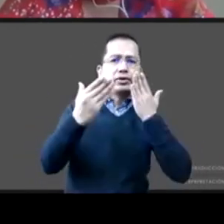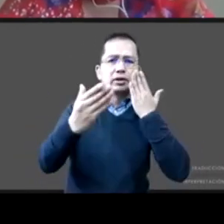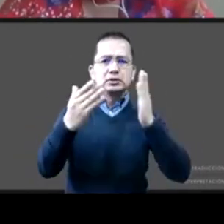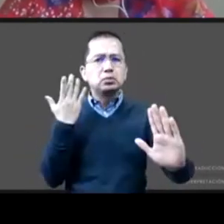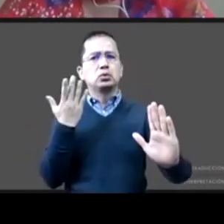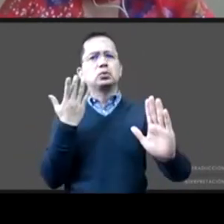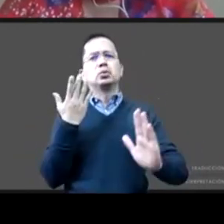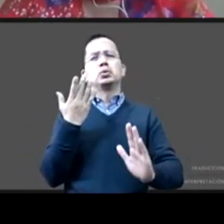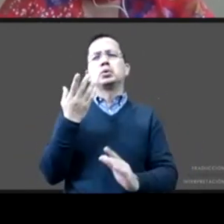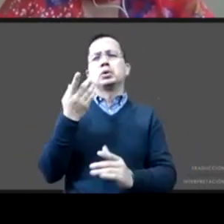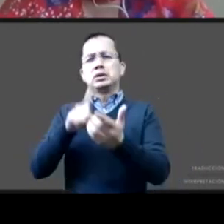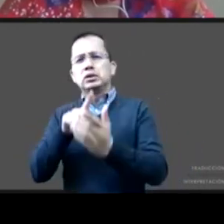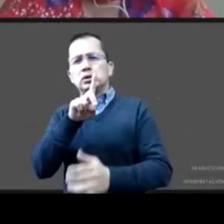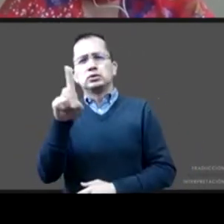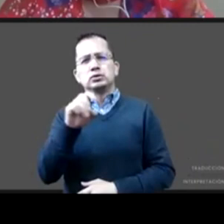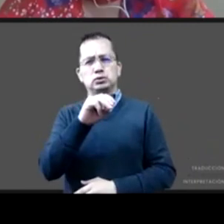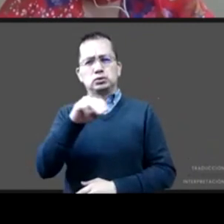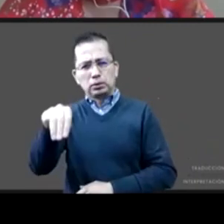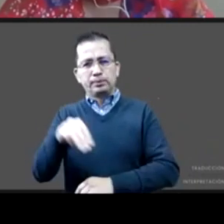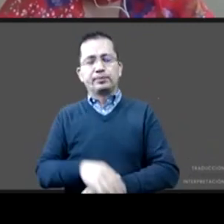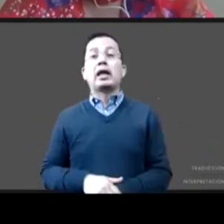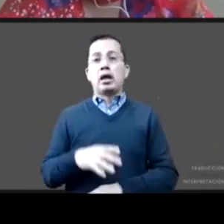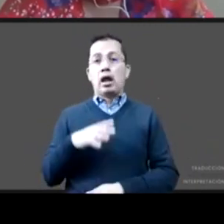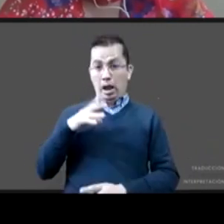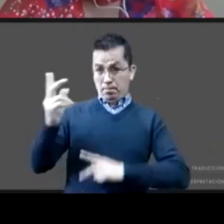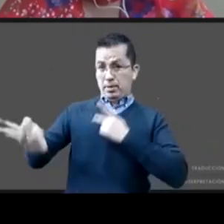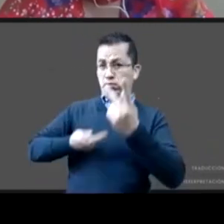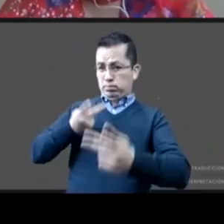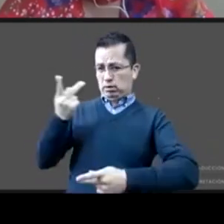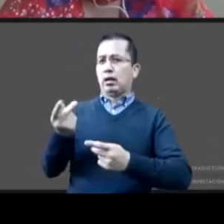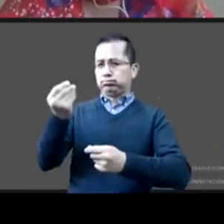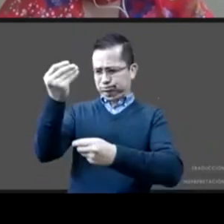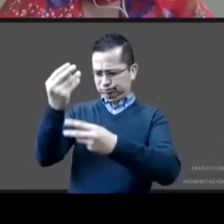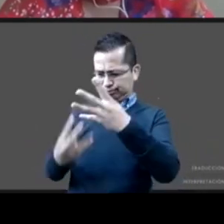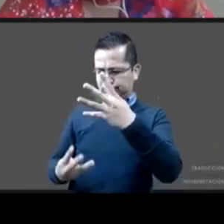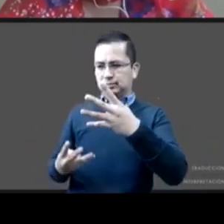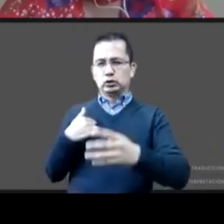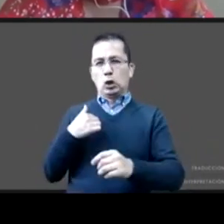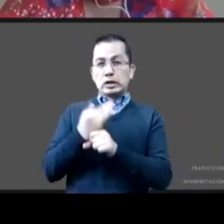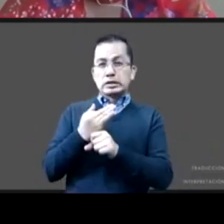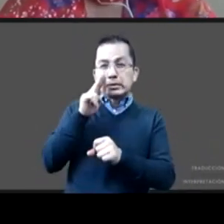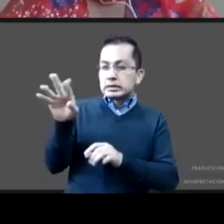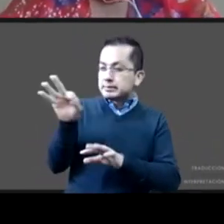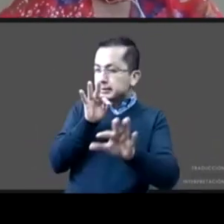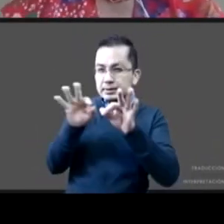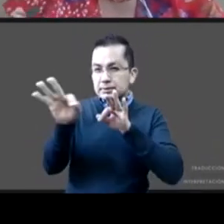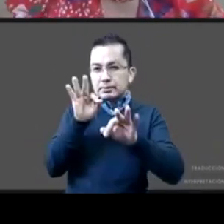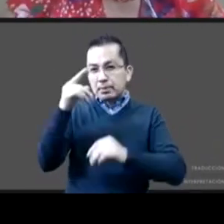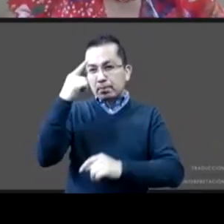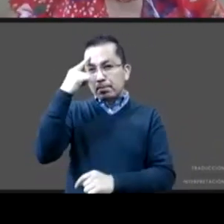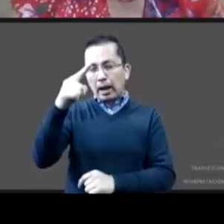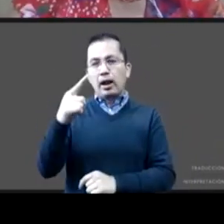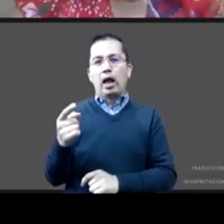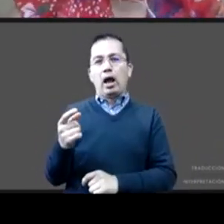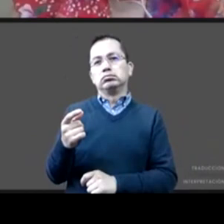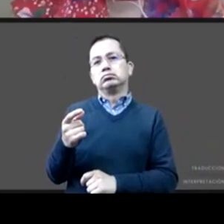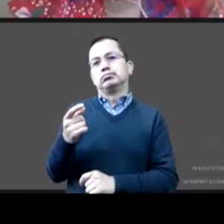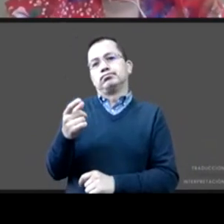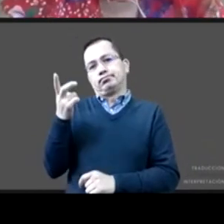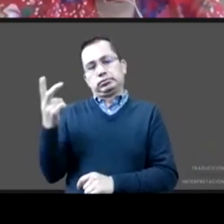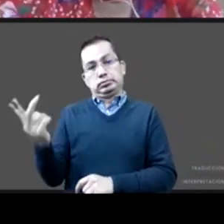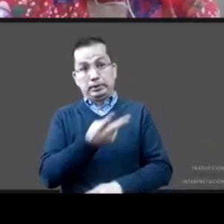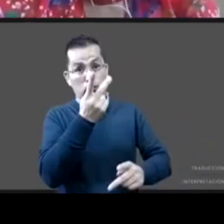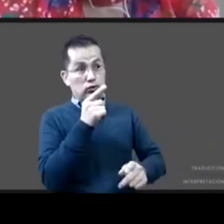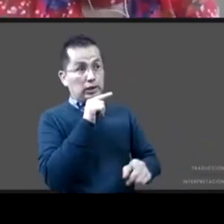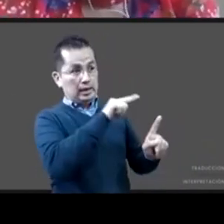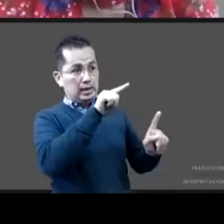Zoom. Hay varias preguntas, me voy a permitir redondear varias de ellas para agradecer a nuestras panelistas y a